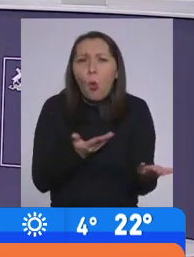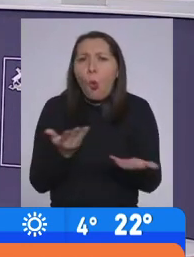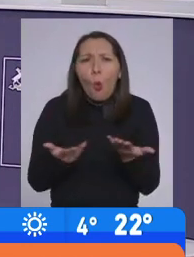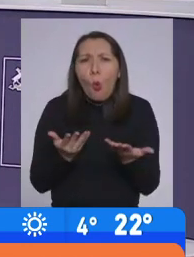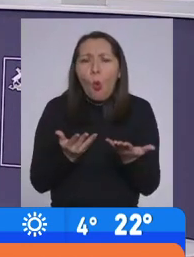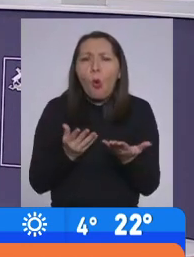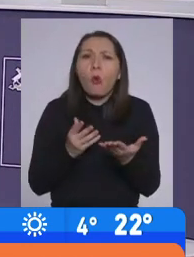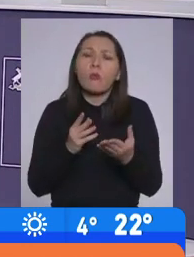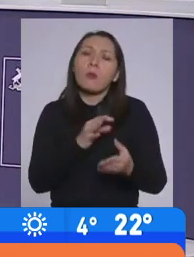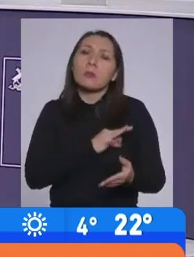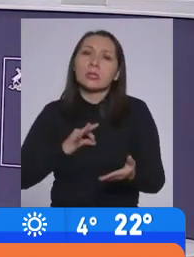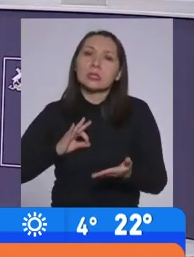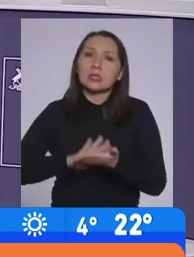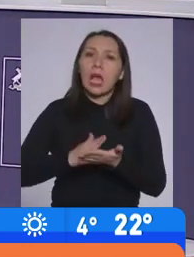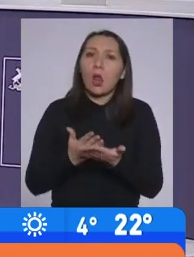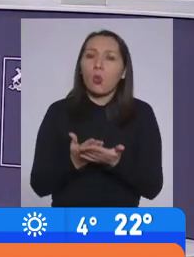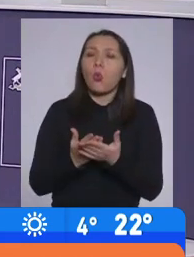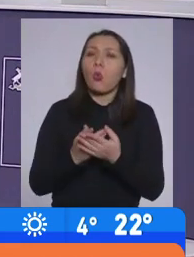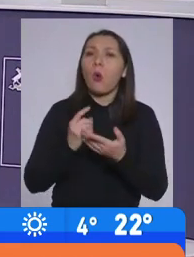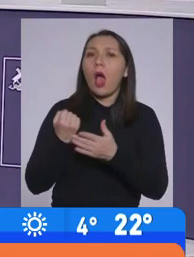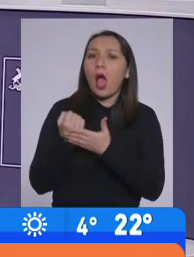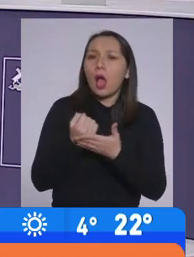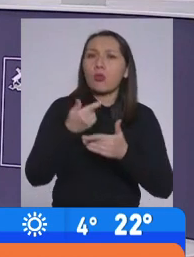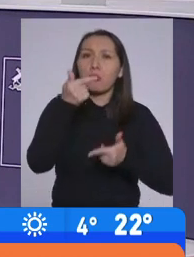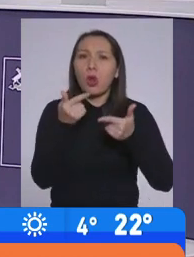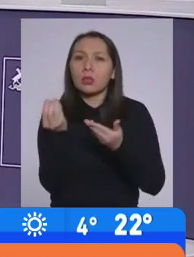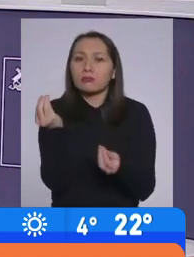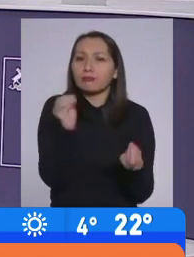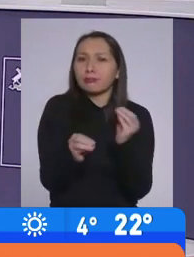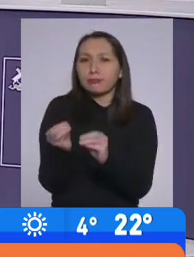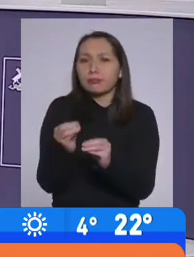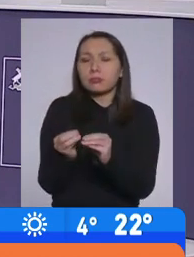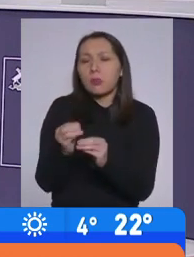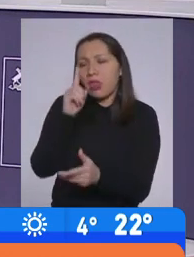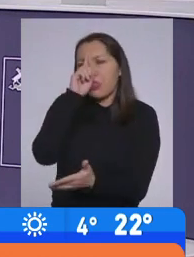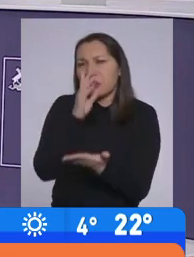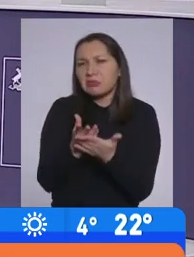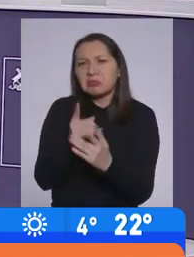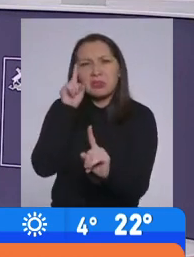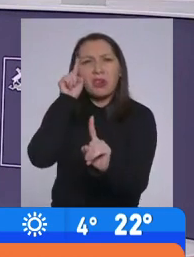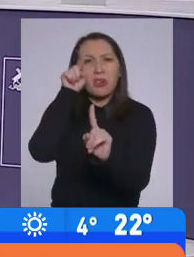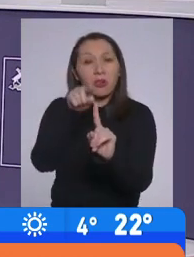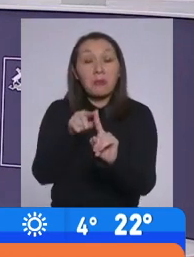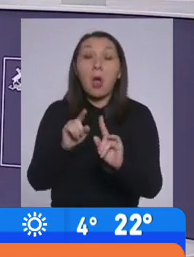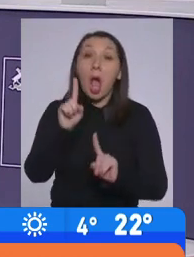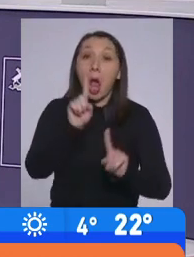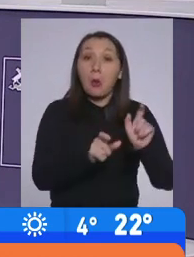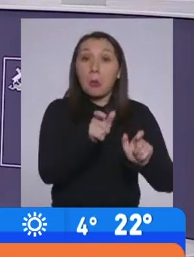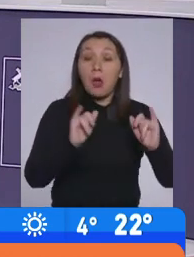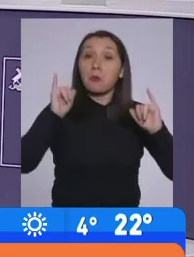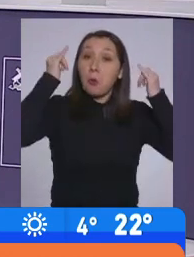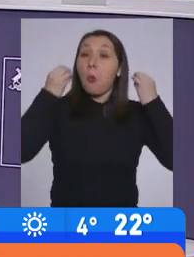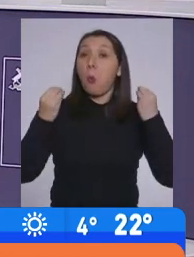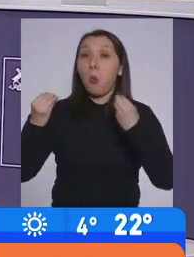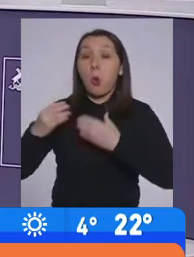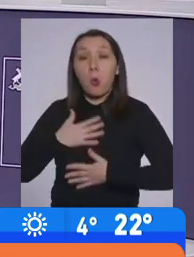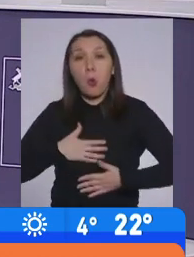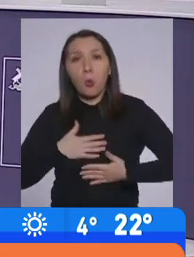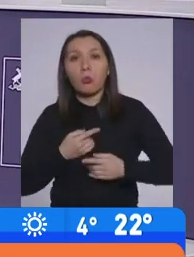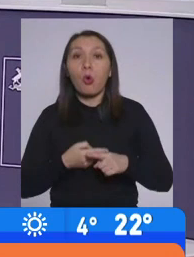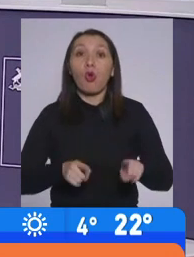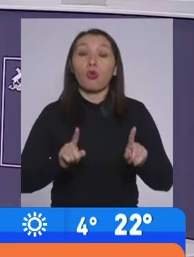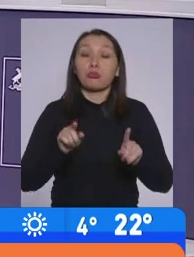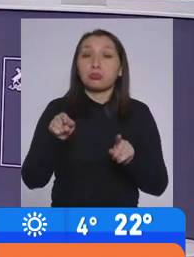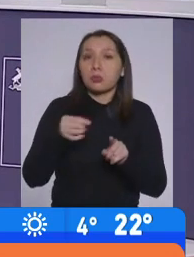fue la participación del ministerio de salud en esta política en esta decisión cuál es el objetivo que ha sido celebrado por varios sectores y